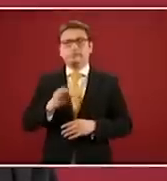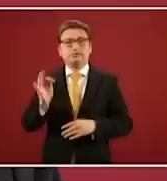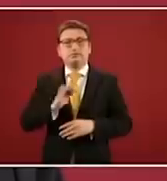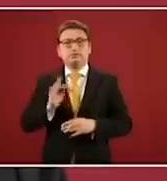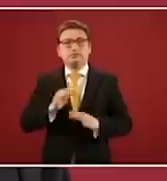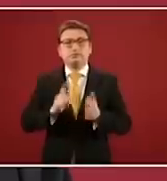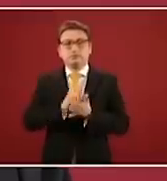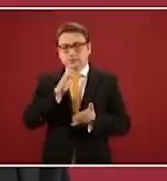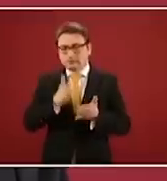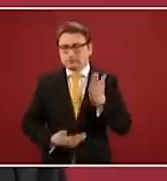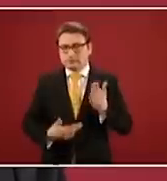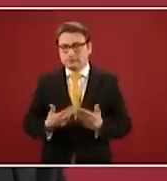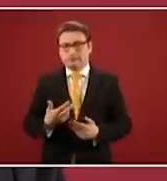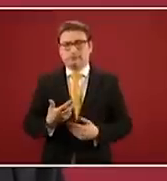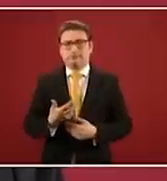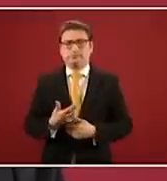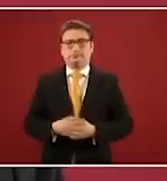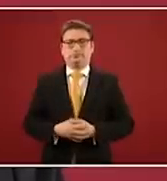delitos.